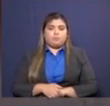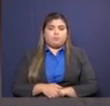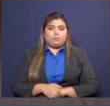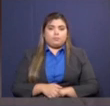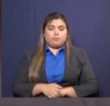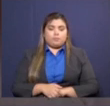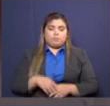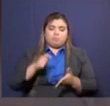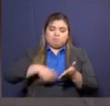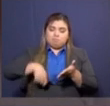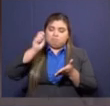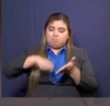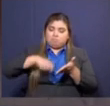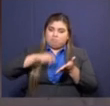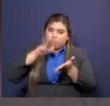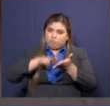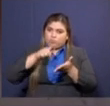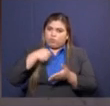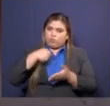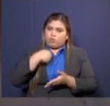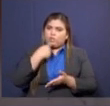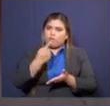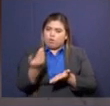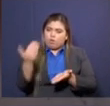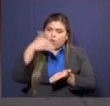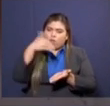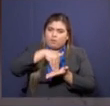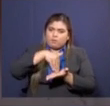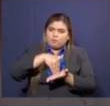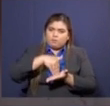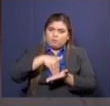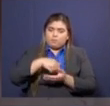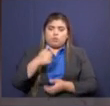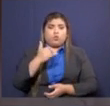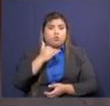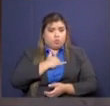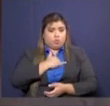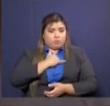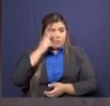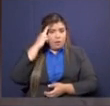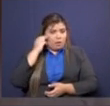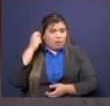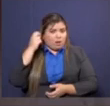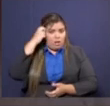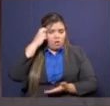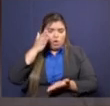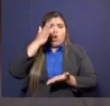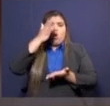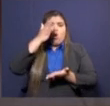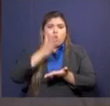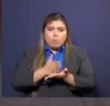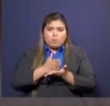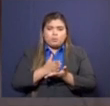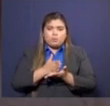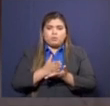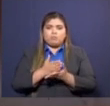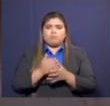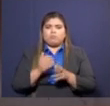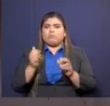ratifico y reitero mi compromiso con la libertad de